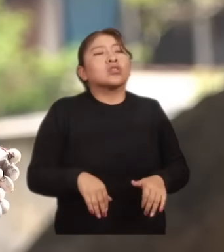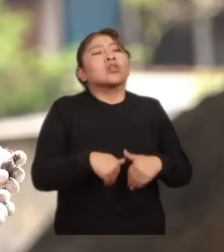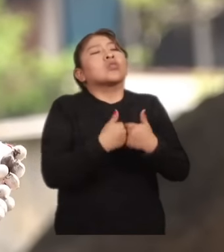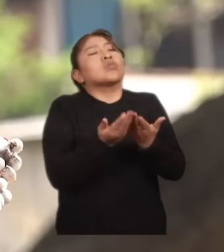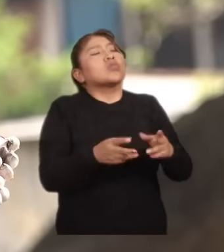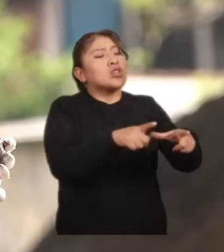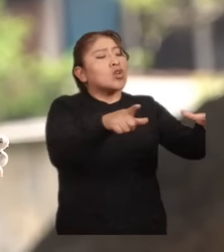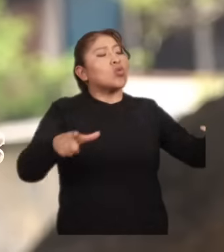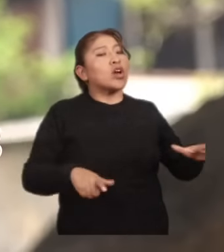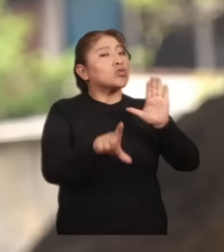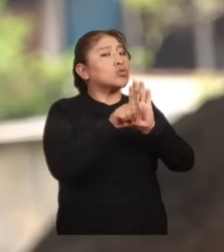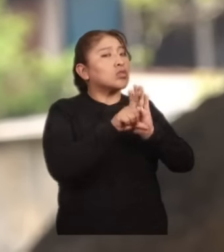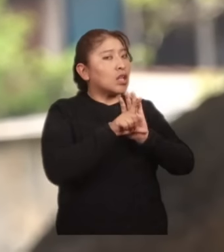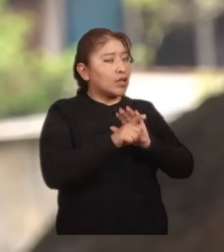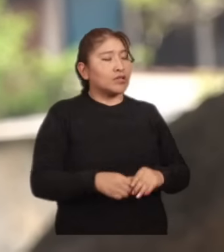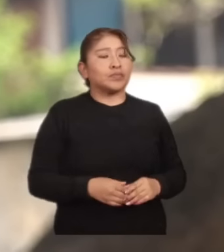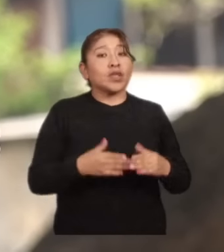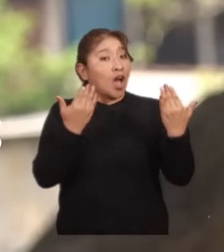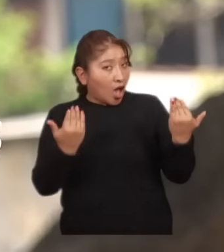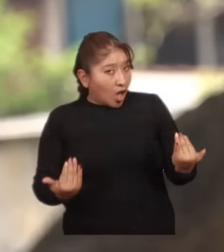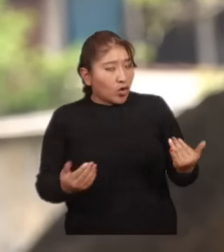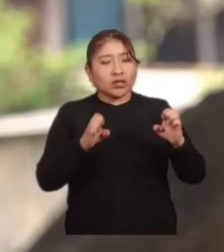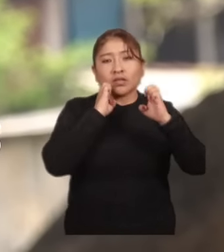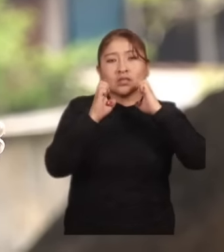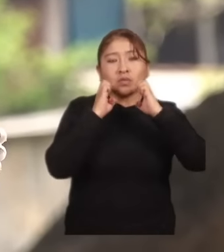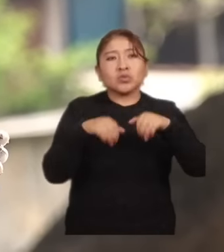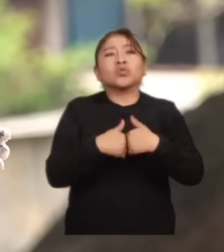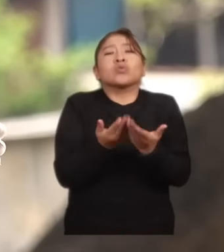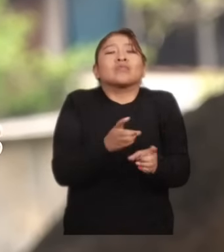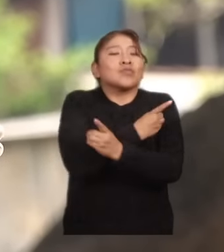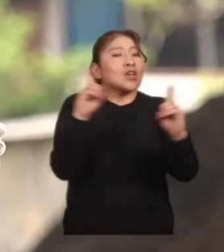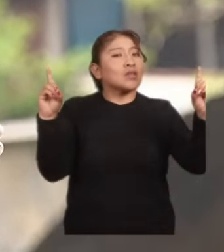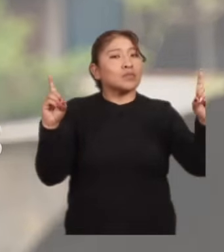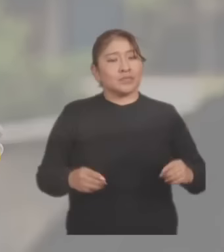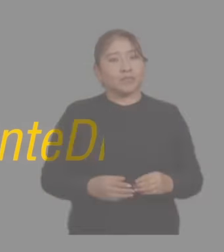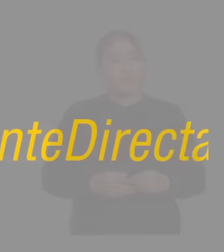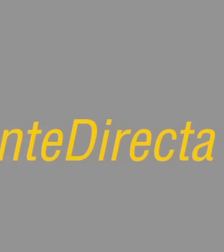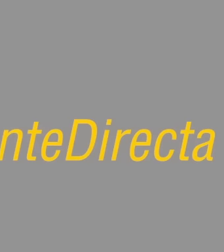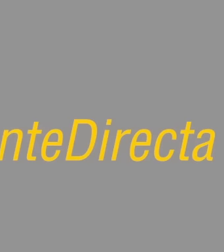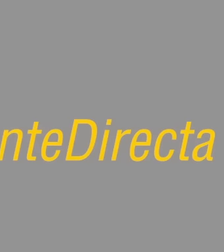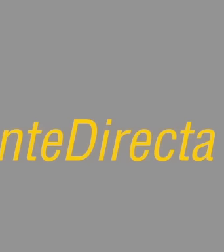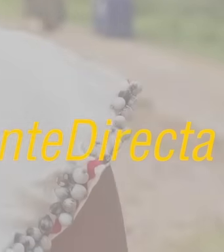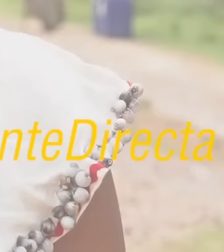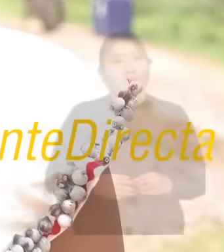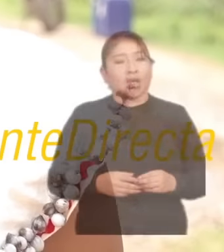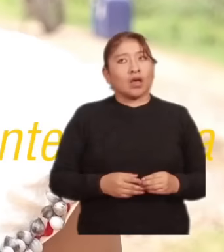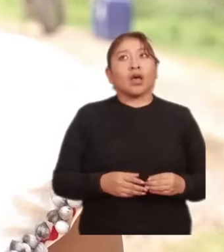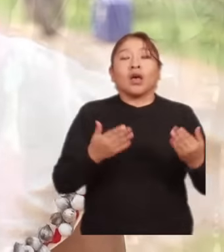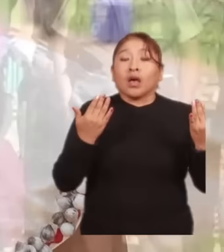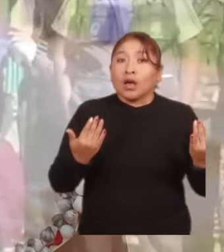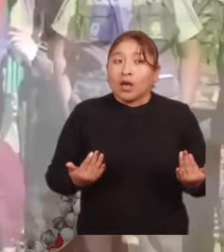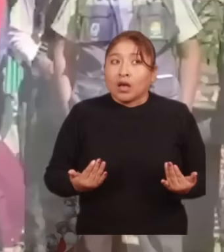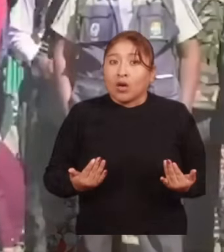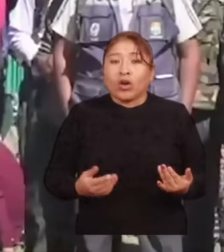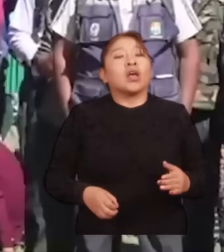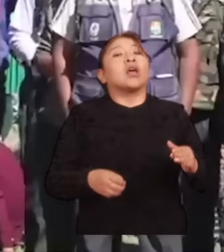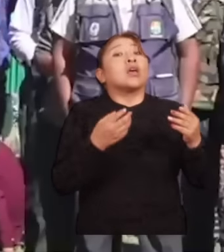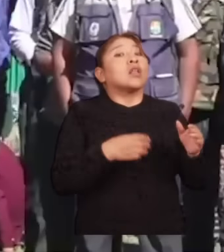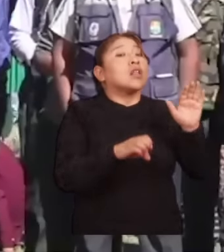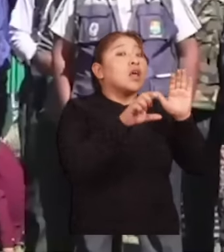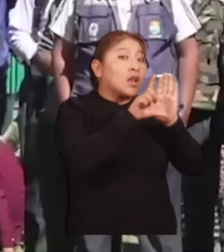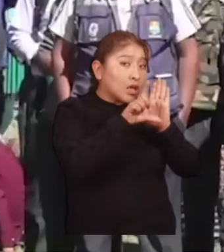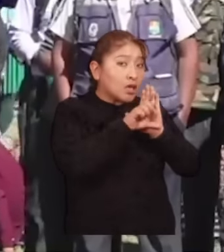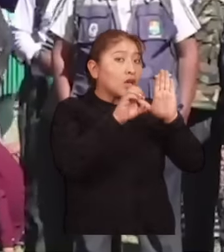a sus normas y procedimientos propios. En este programa te explicamos cómo es esta democracia. A partir de la aprobación de la actual